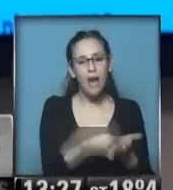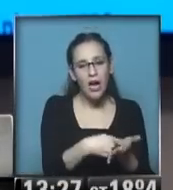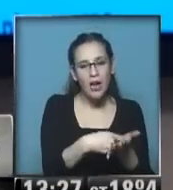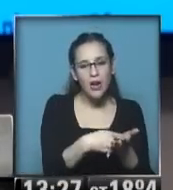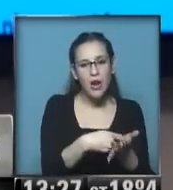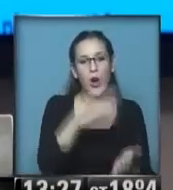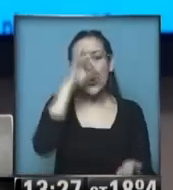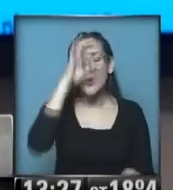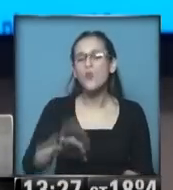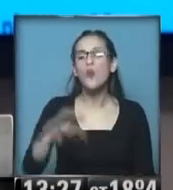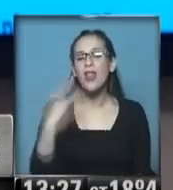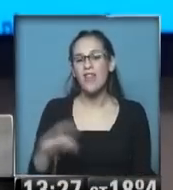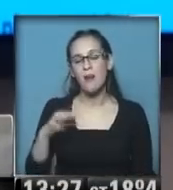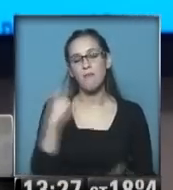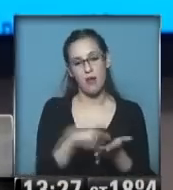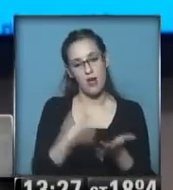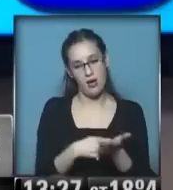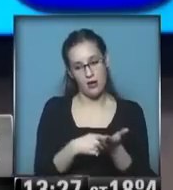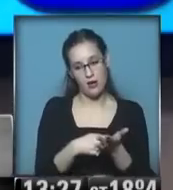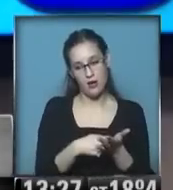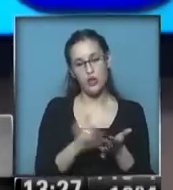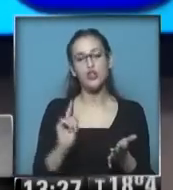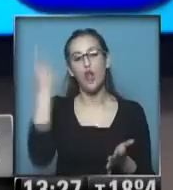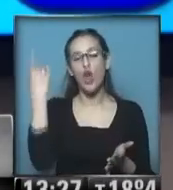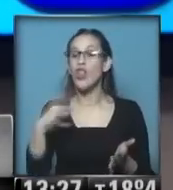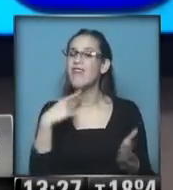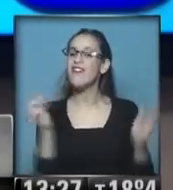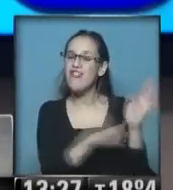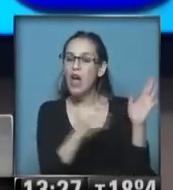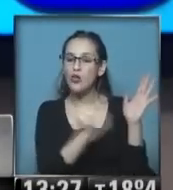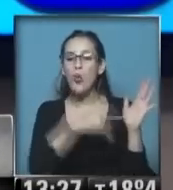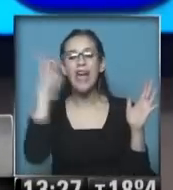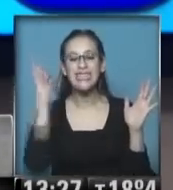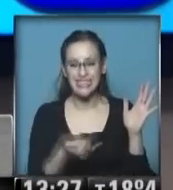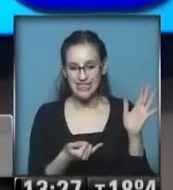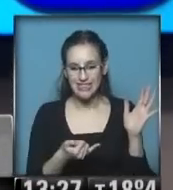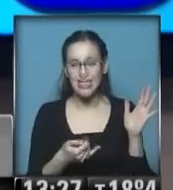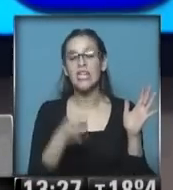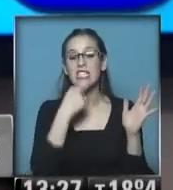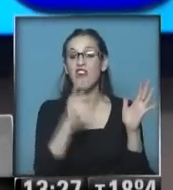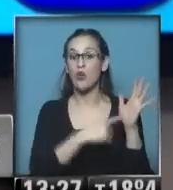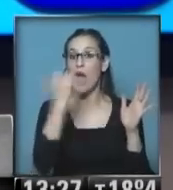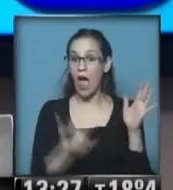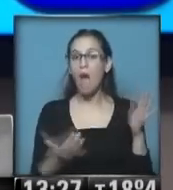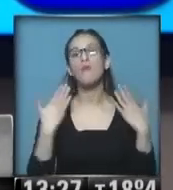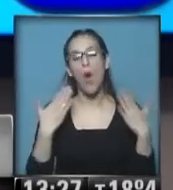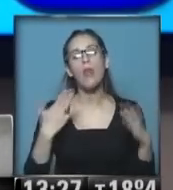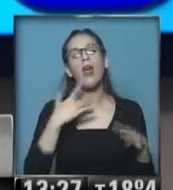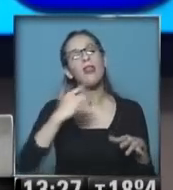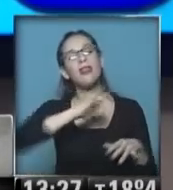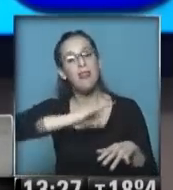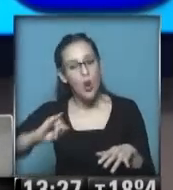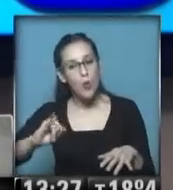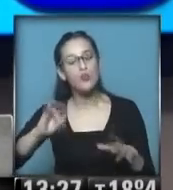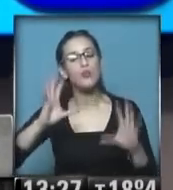pagar sin una factura es decir si le cobran que haya una factura y en ese caso se puede hacer la denuncia a la secretaría de comercio